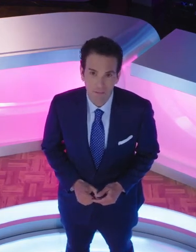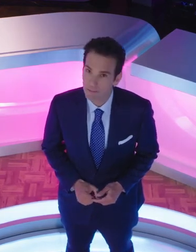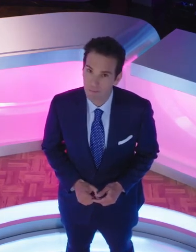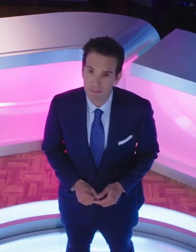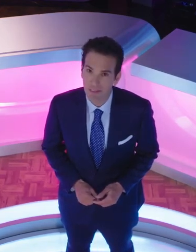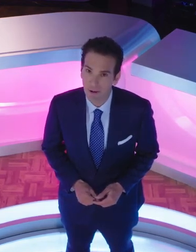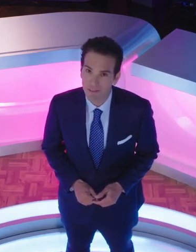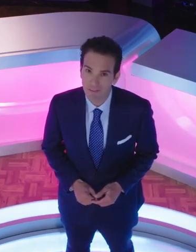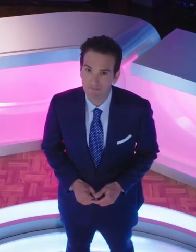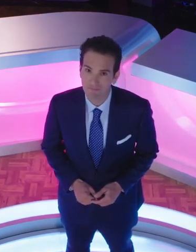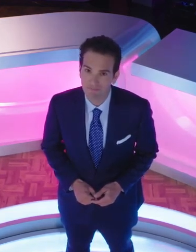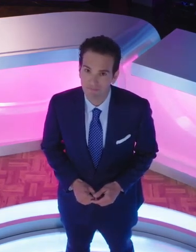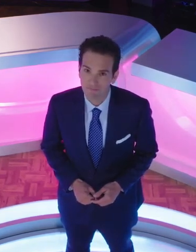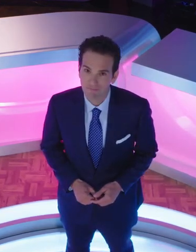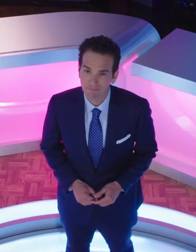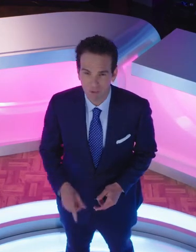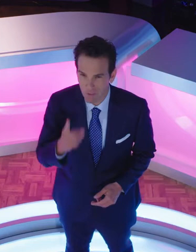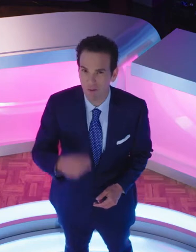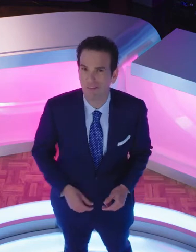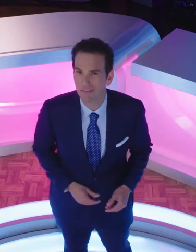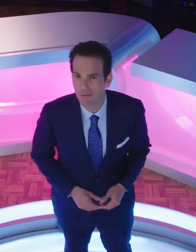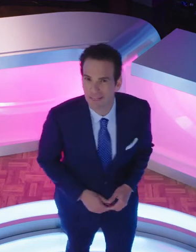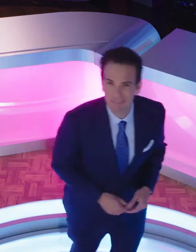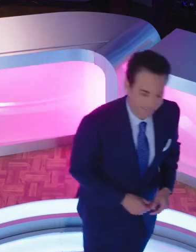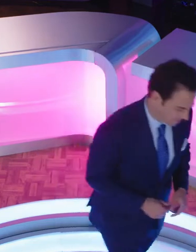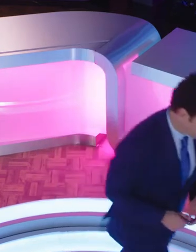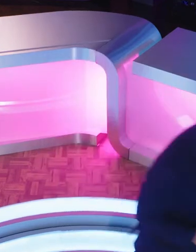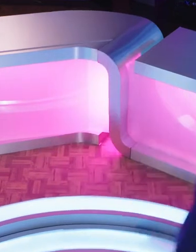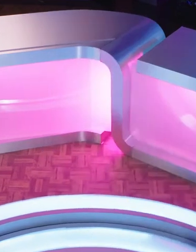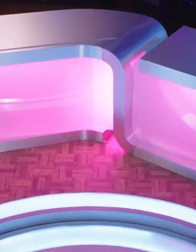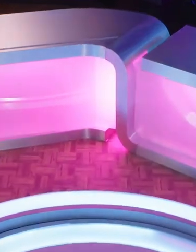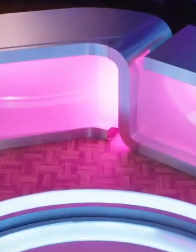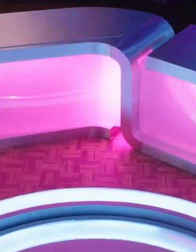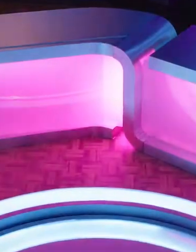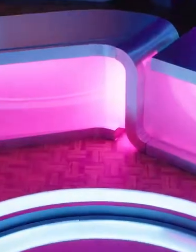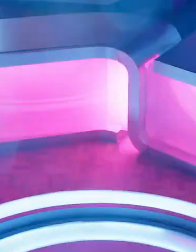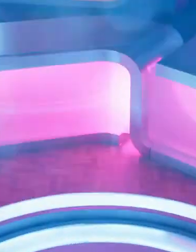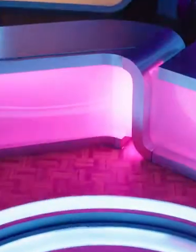se ven bastante iguales, ¿no? Nos vemos la próxima semana.